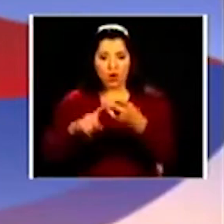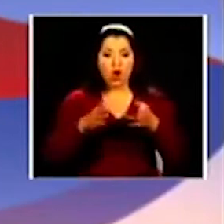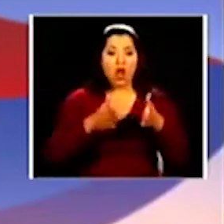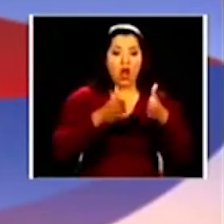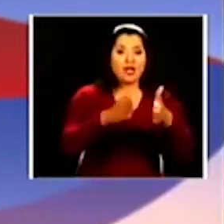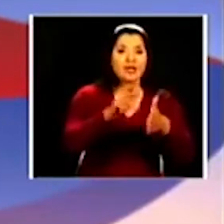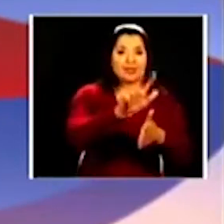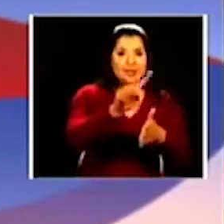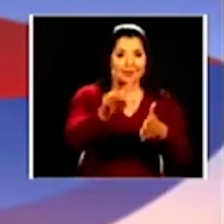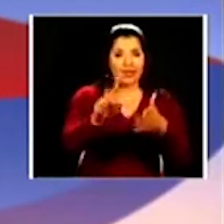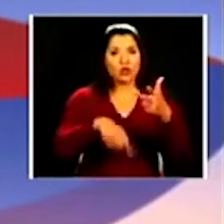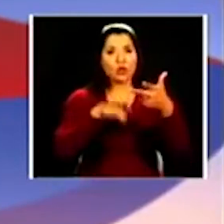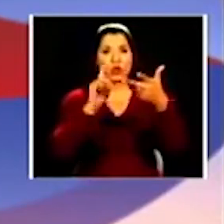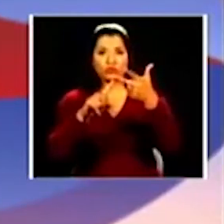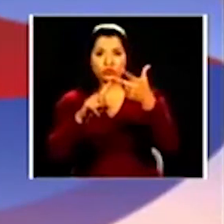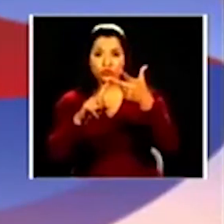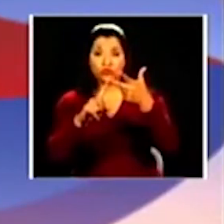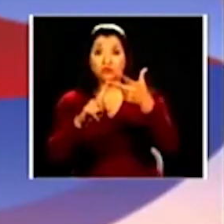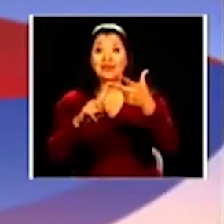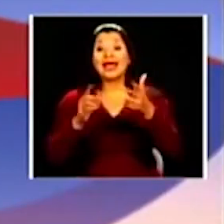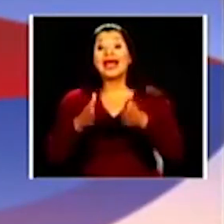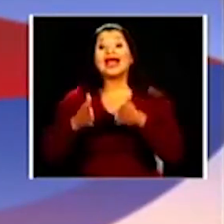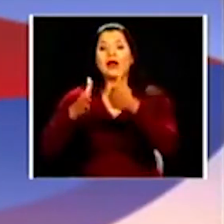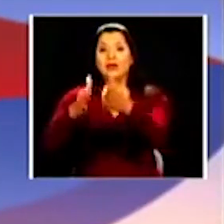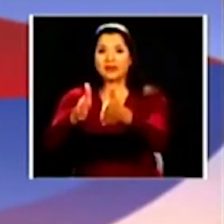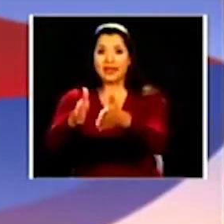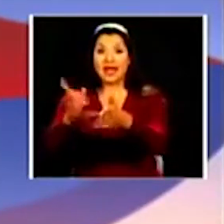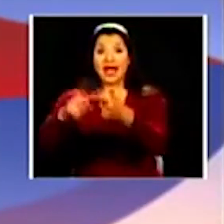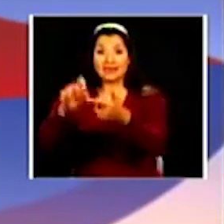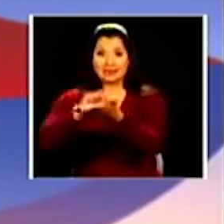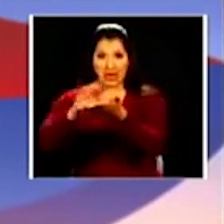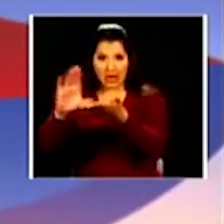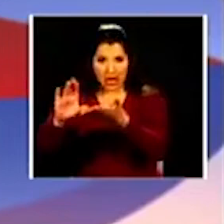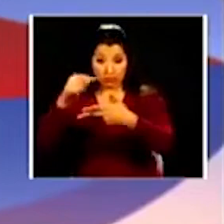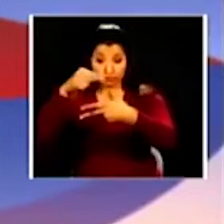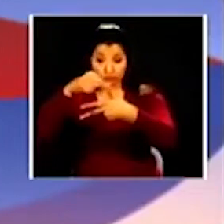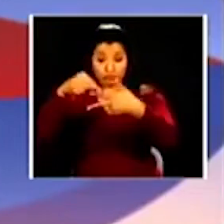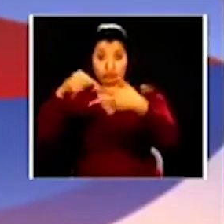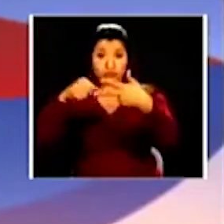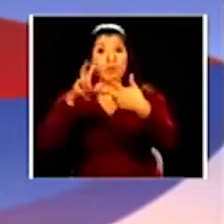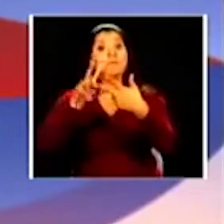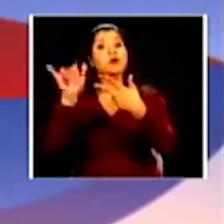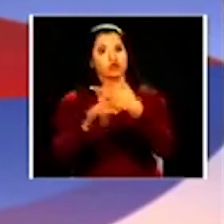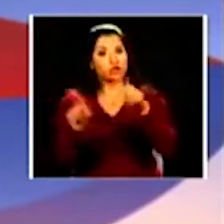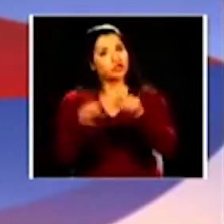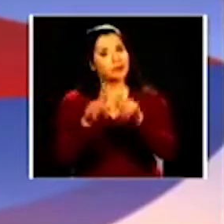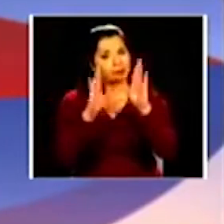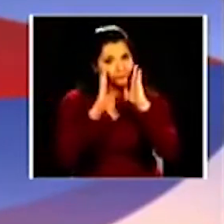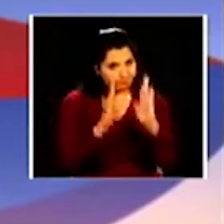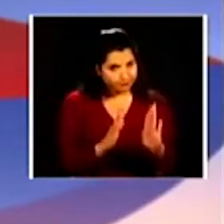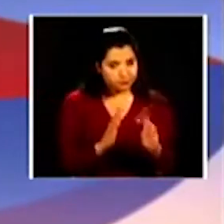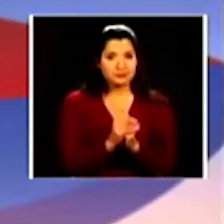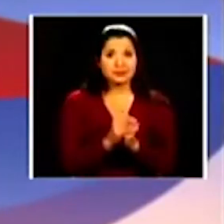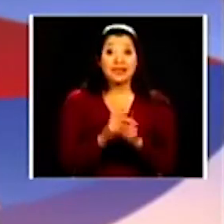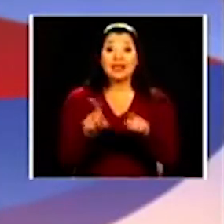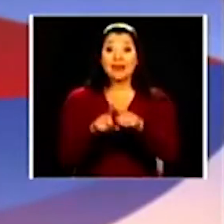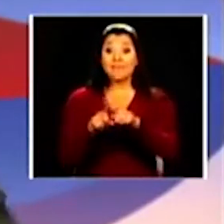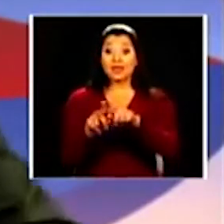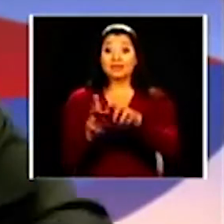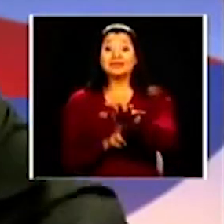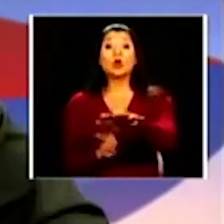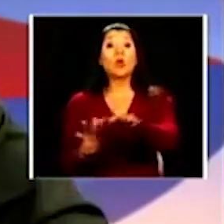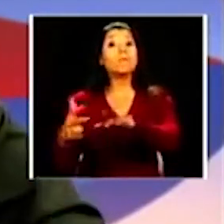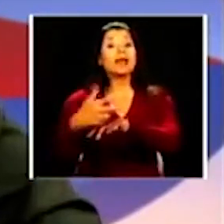y me refiero también a la carretera a San Carlos. En estos proyectos hay que trabajar fuertemente, Circunvalación Norte, y nosotros